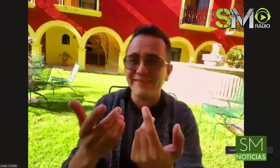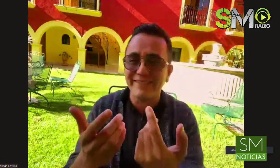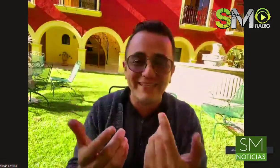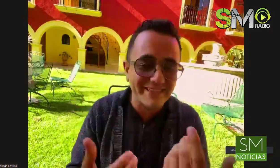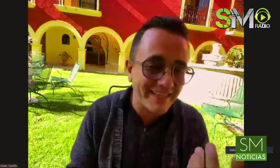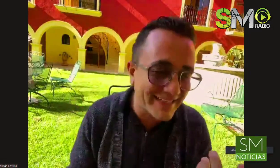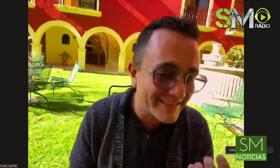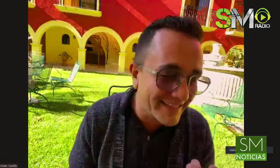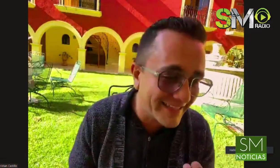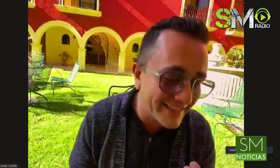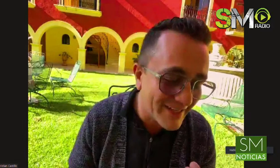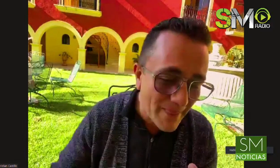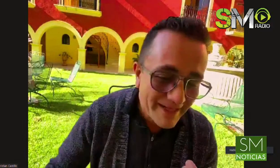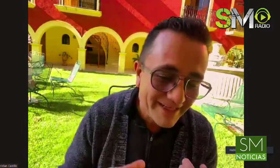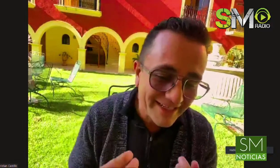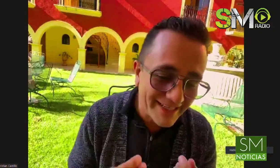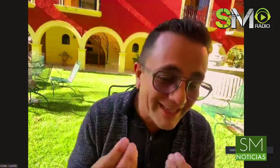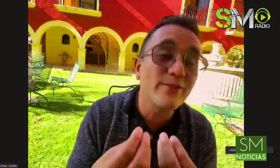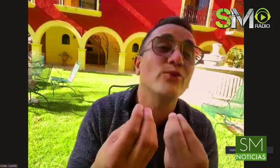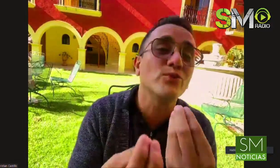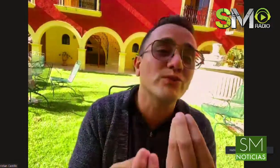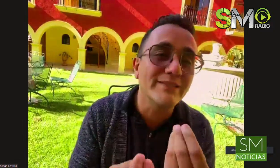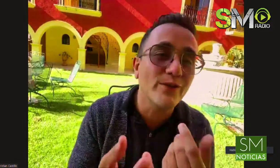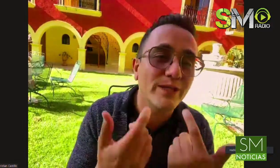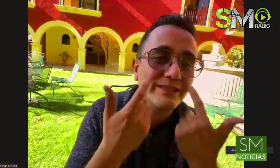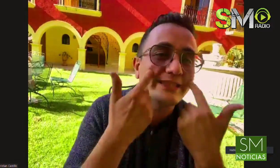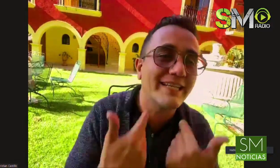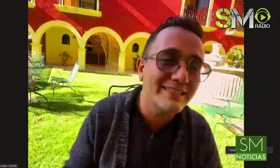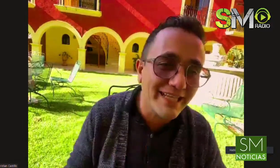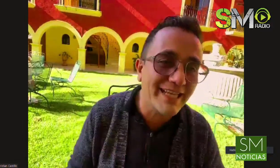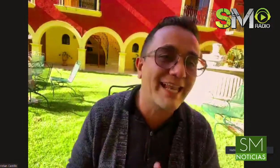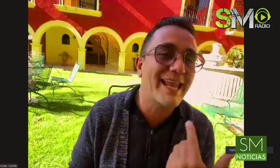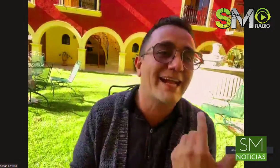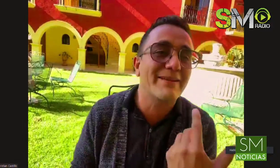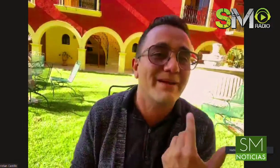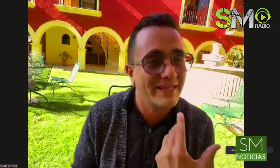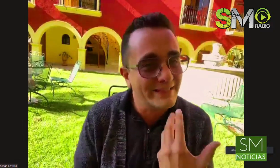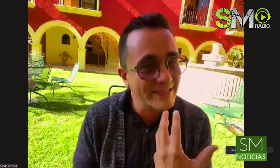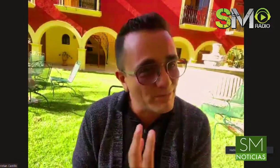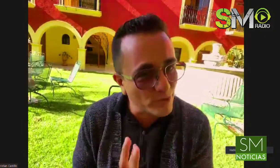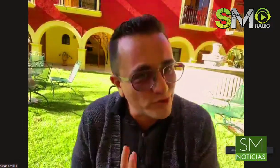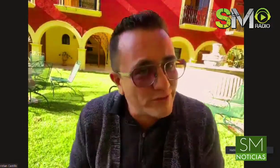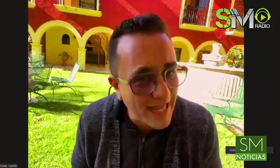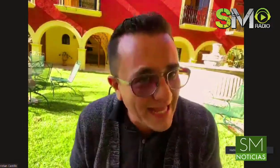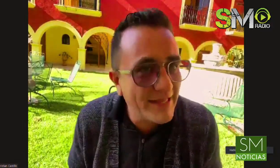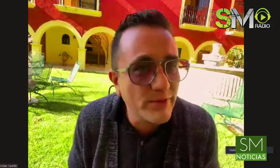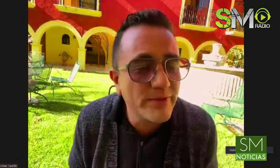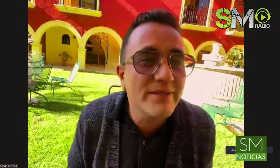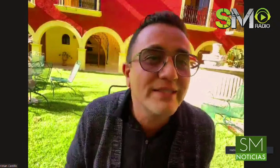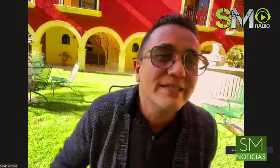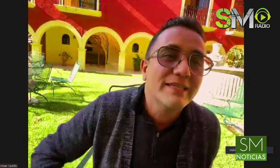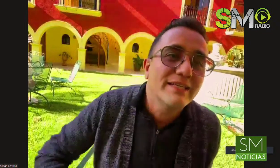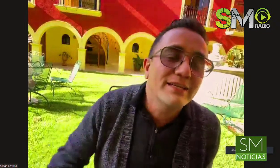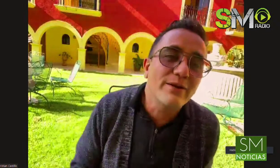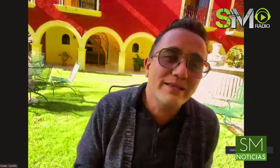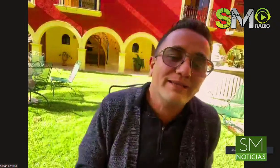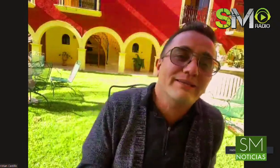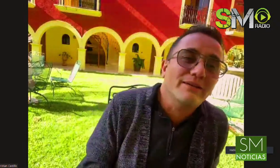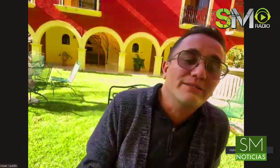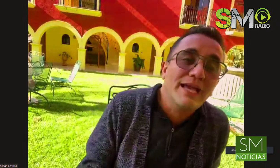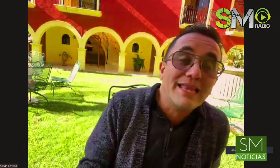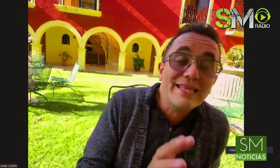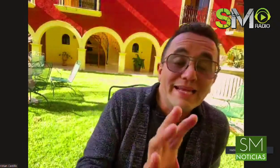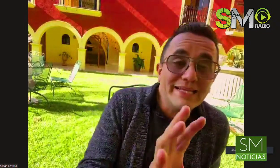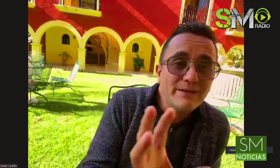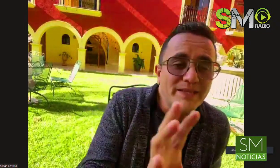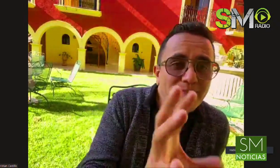a veces están cantando tus canciones y se les sale la lágrima, es emocional, ¿no? Y ahorita,